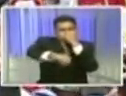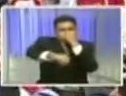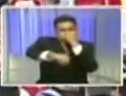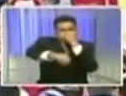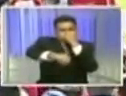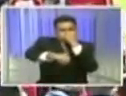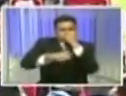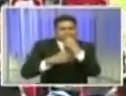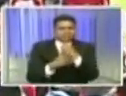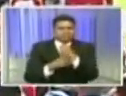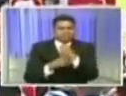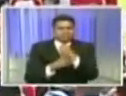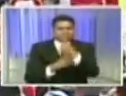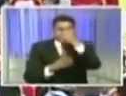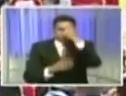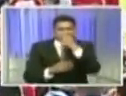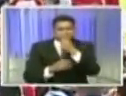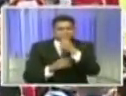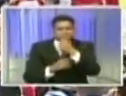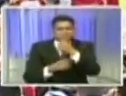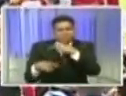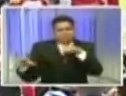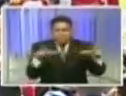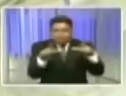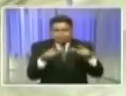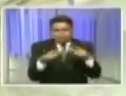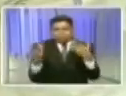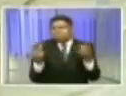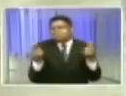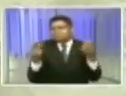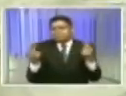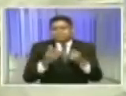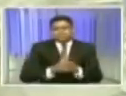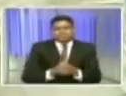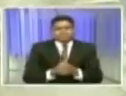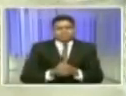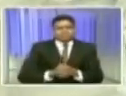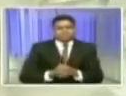las pilas. Aquí, ve. Lanza algo.